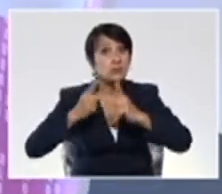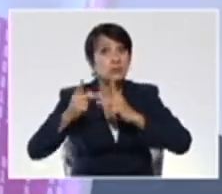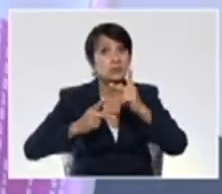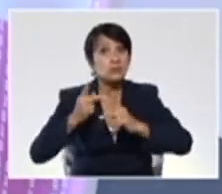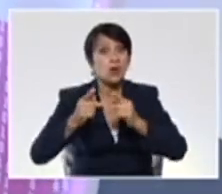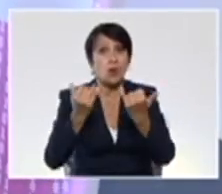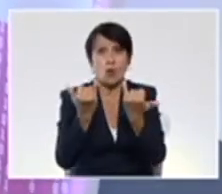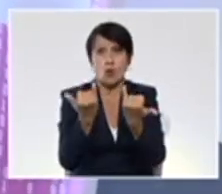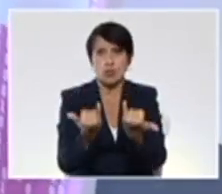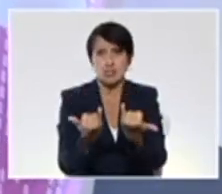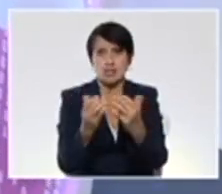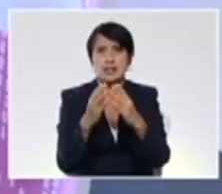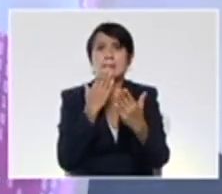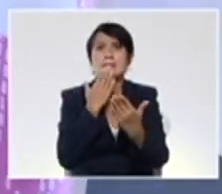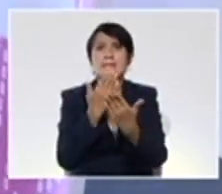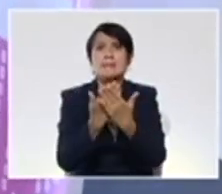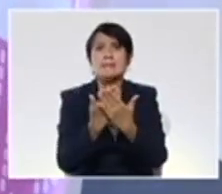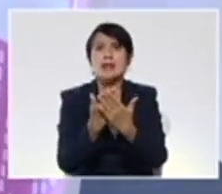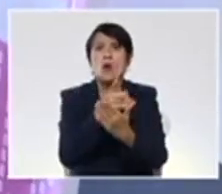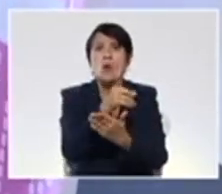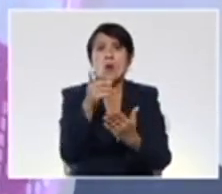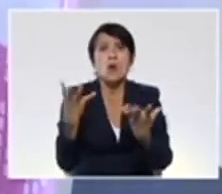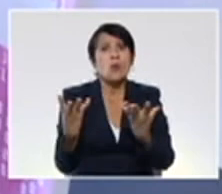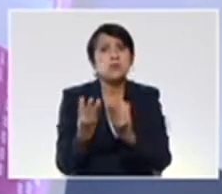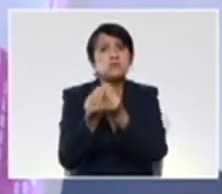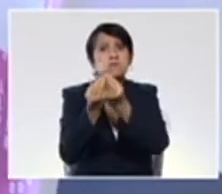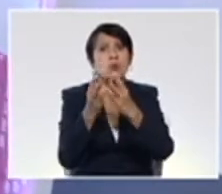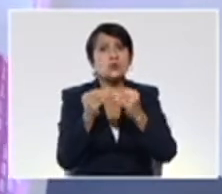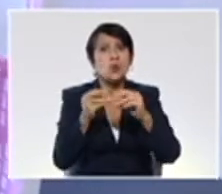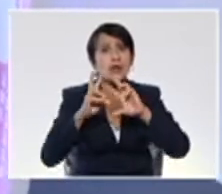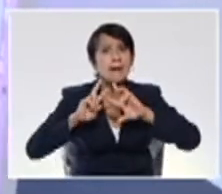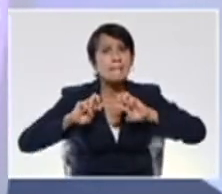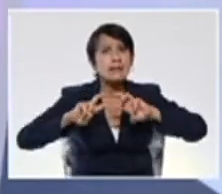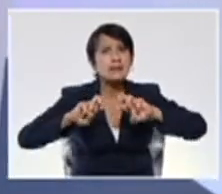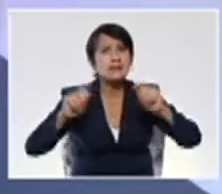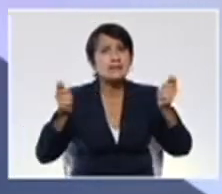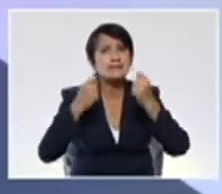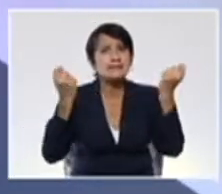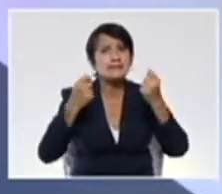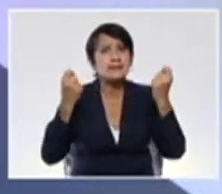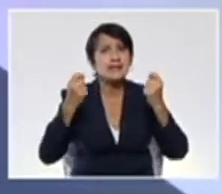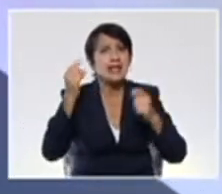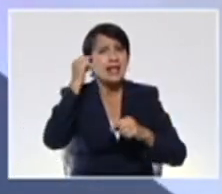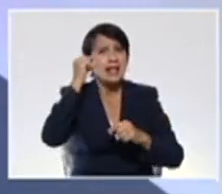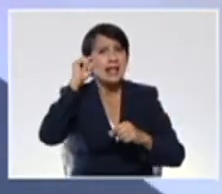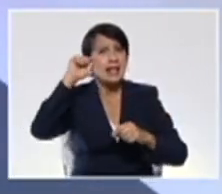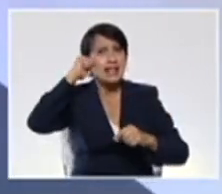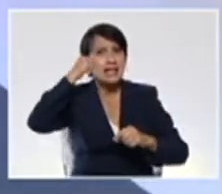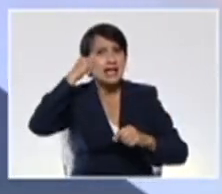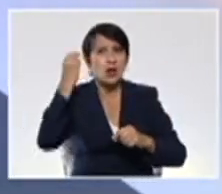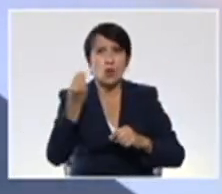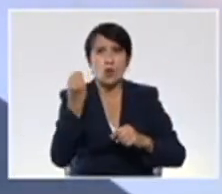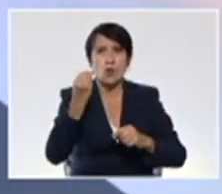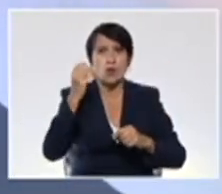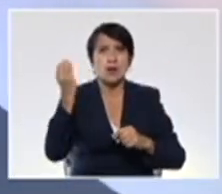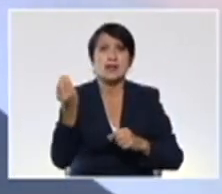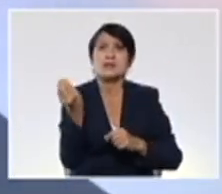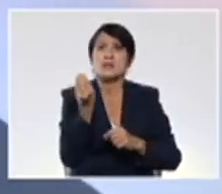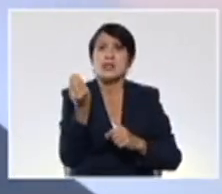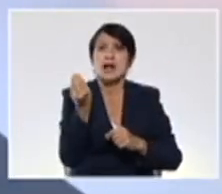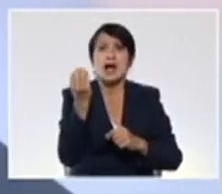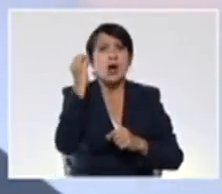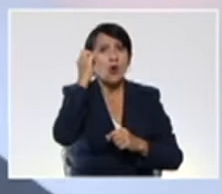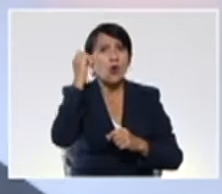en este momento yo les pido a ustedes que me acompañen a investigar qué se celebra, qué se conmemora o qué se recuerda